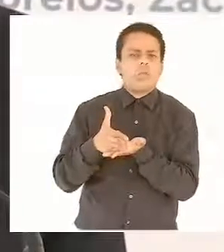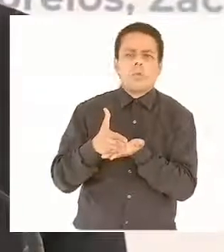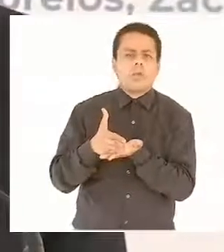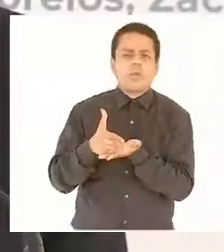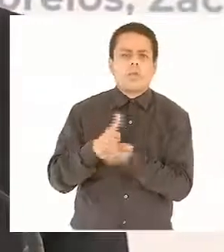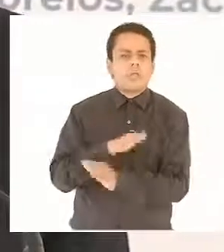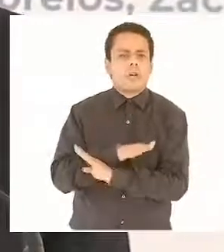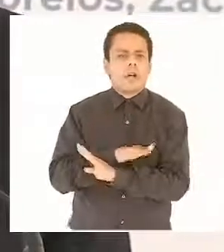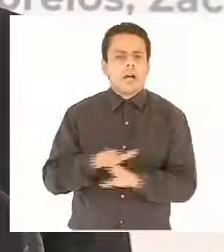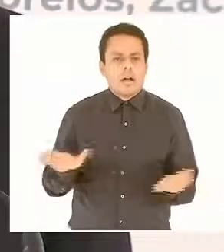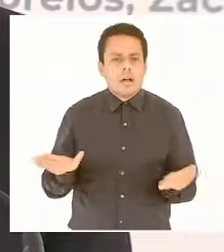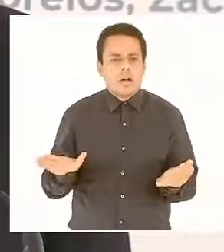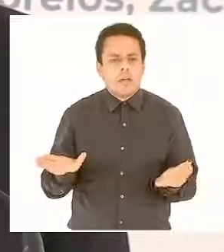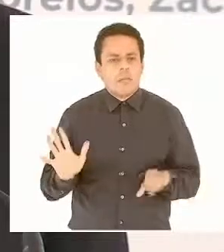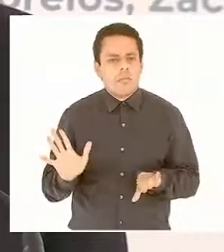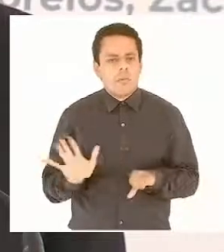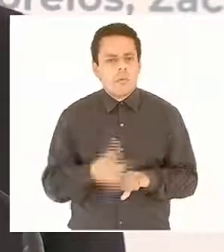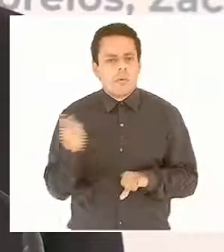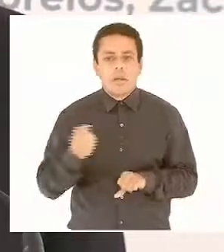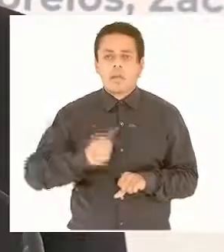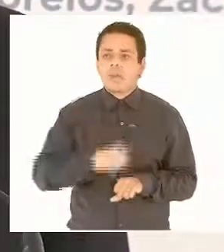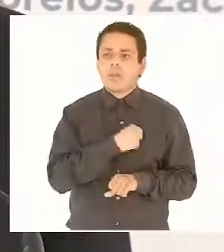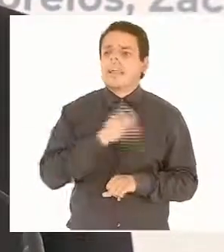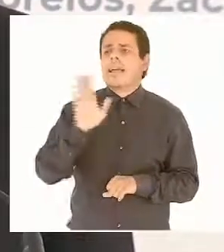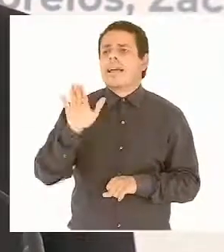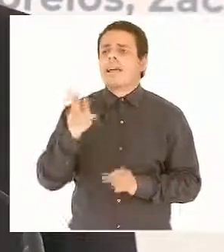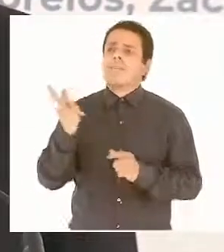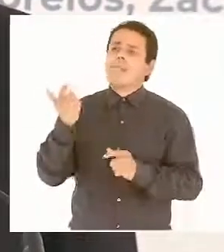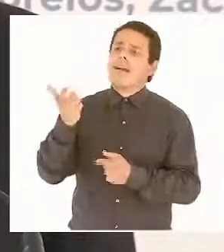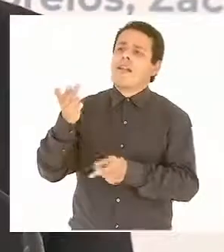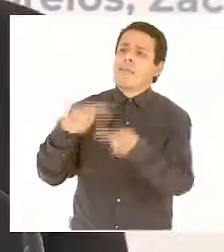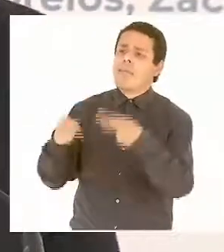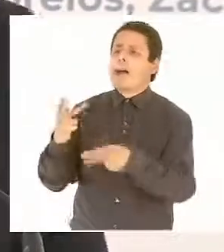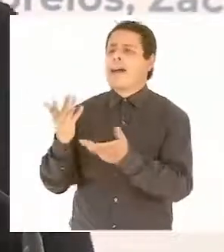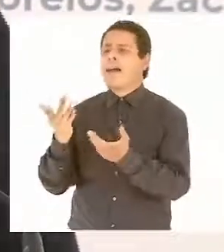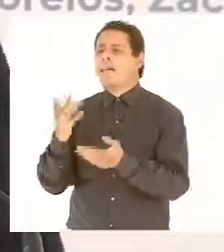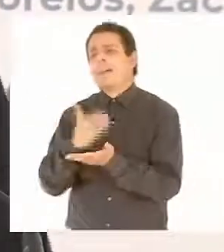porque no solicitamos créditos